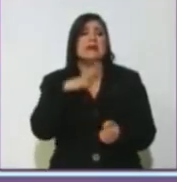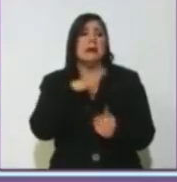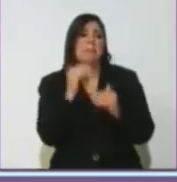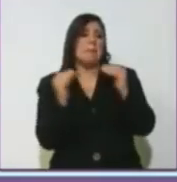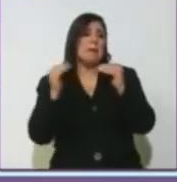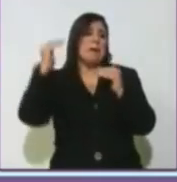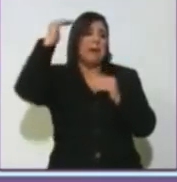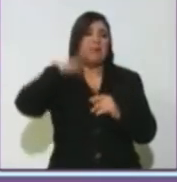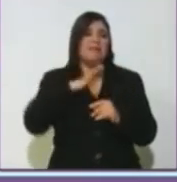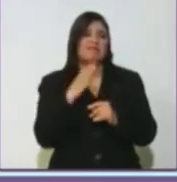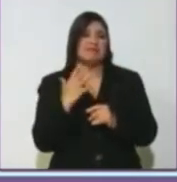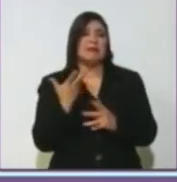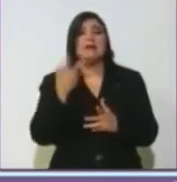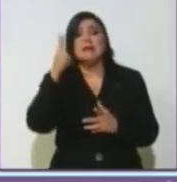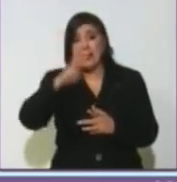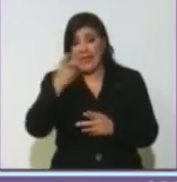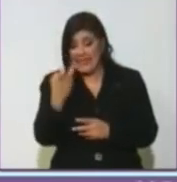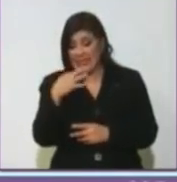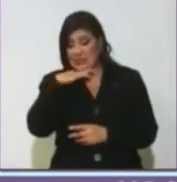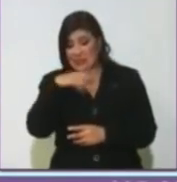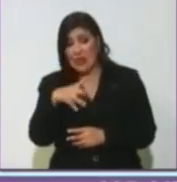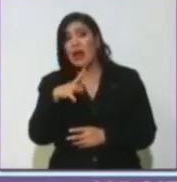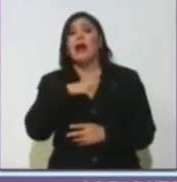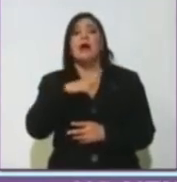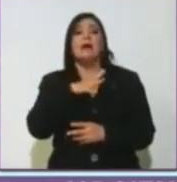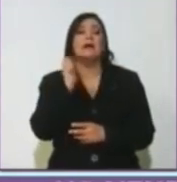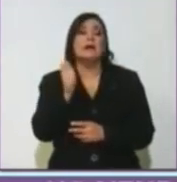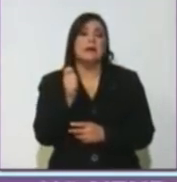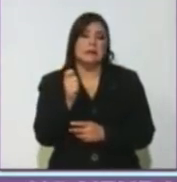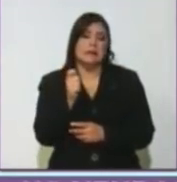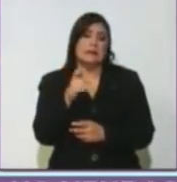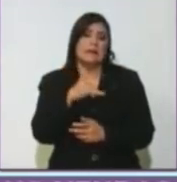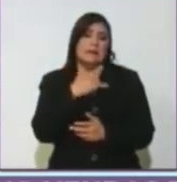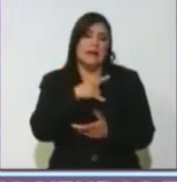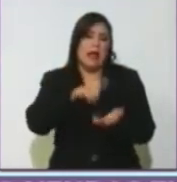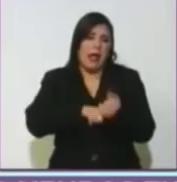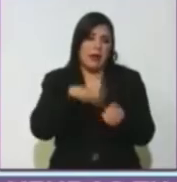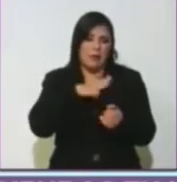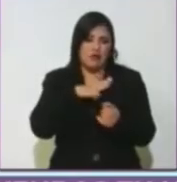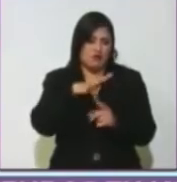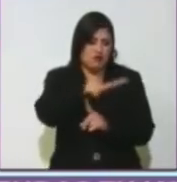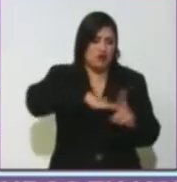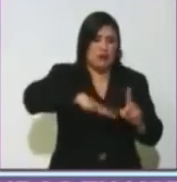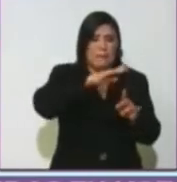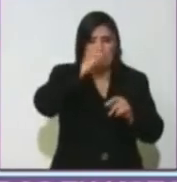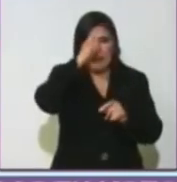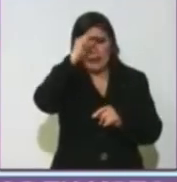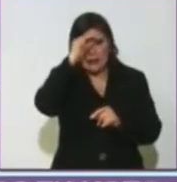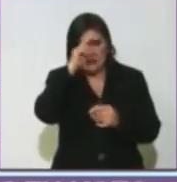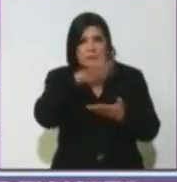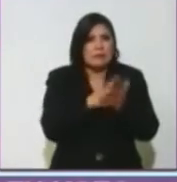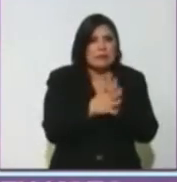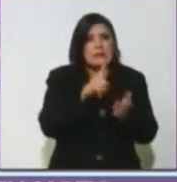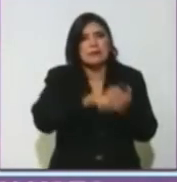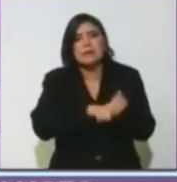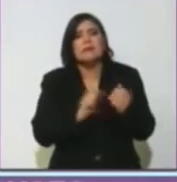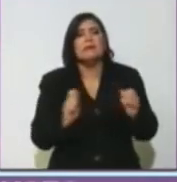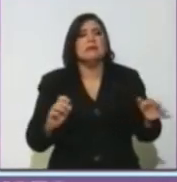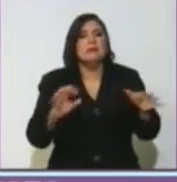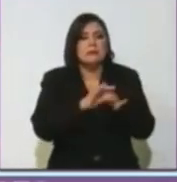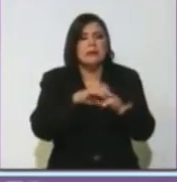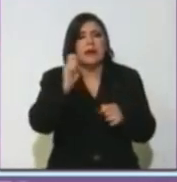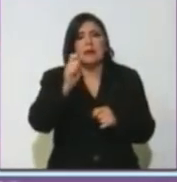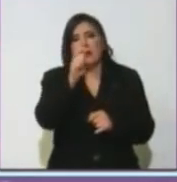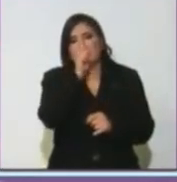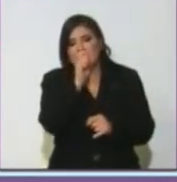y esta corrupción está integrada entre las fuerzas de inteligencia que están vinculadas con los